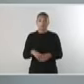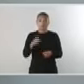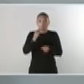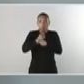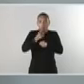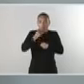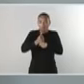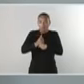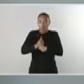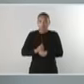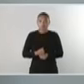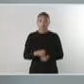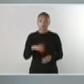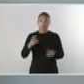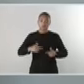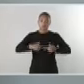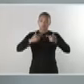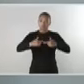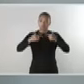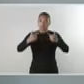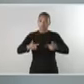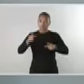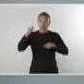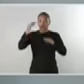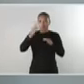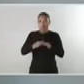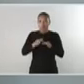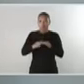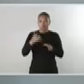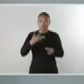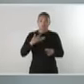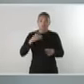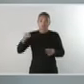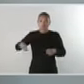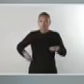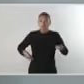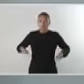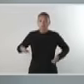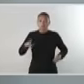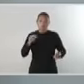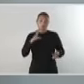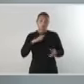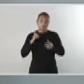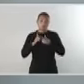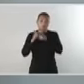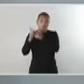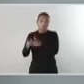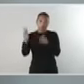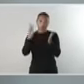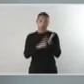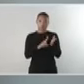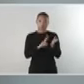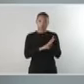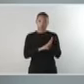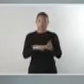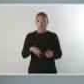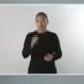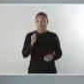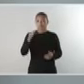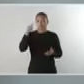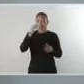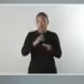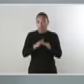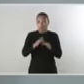nuestros abuelos Esta generación somos culpables de no darle seguimiento a dichos valores por eso hoy